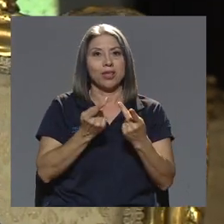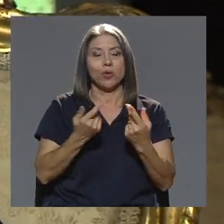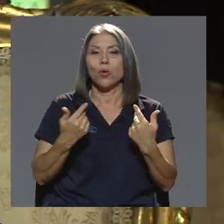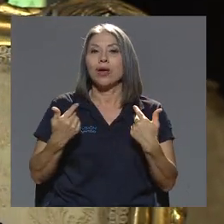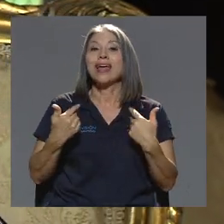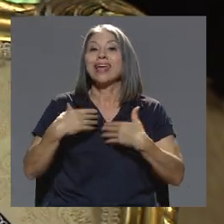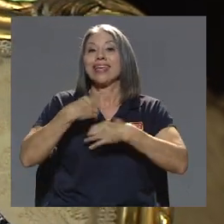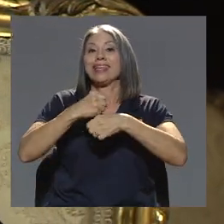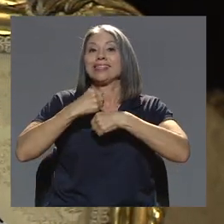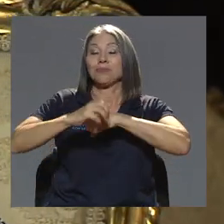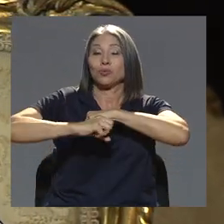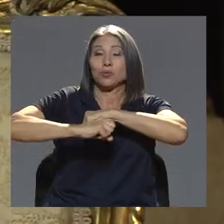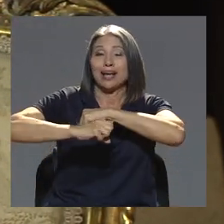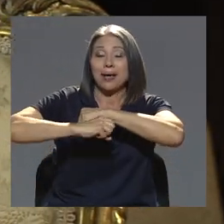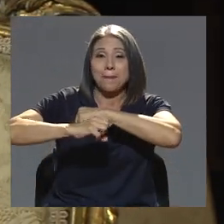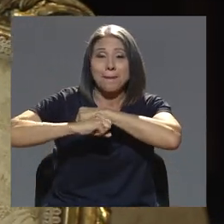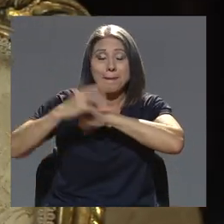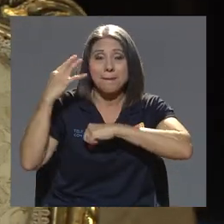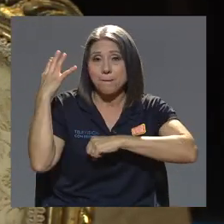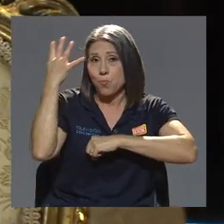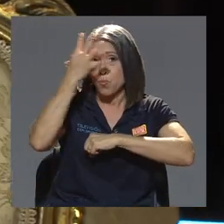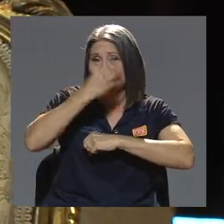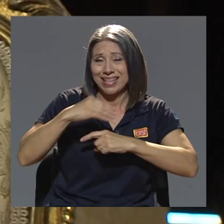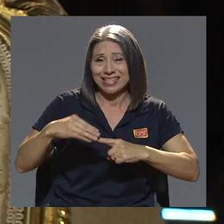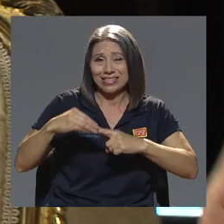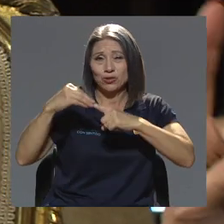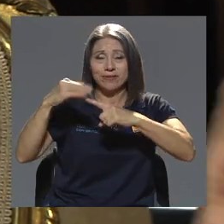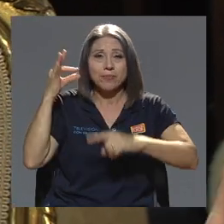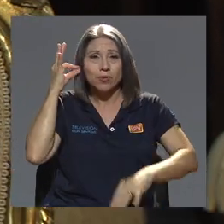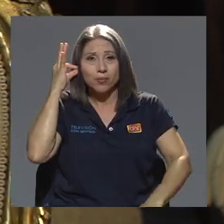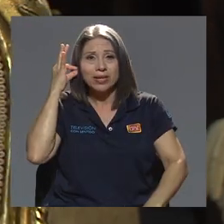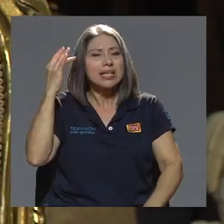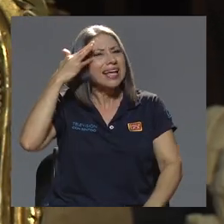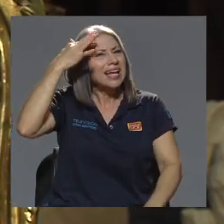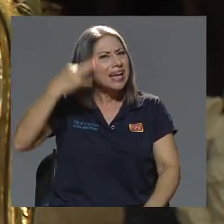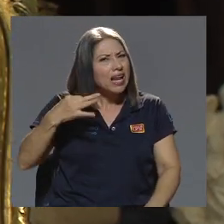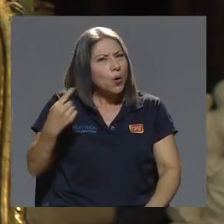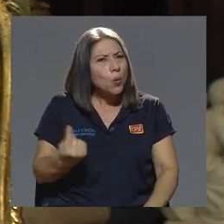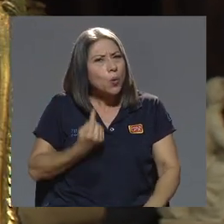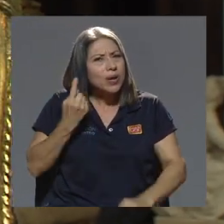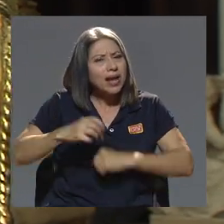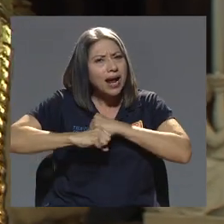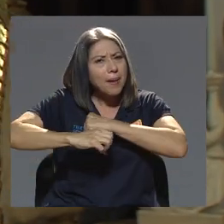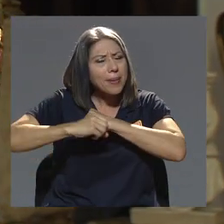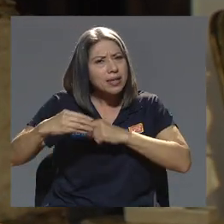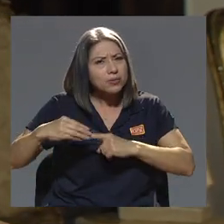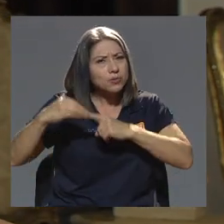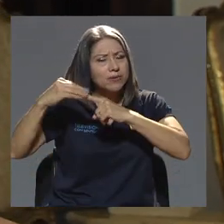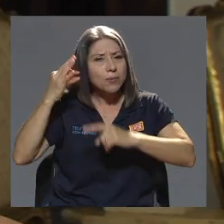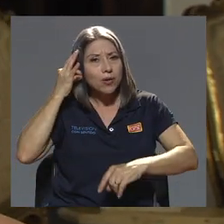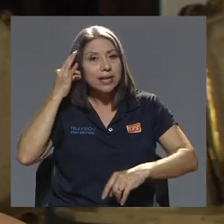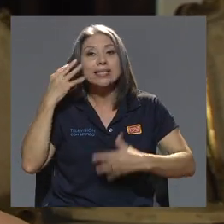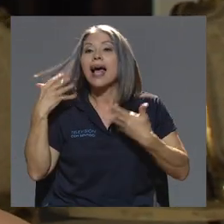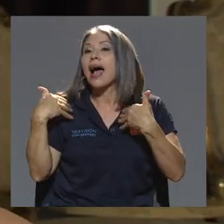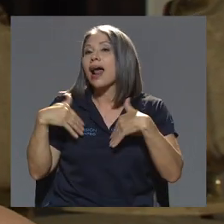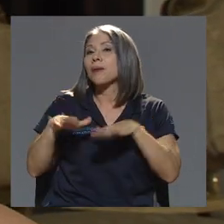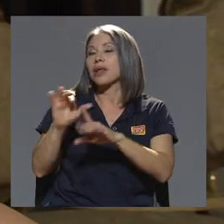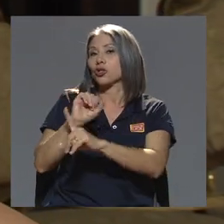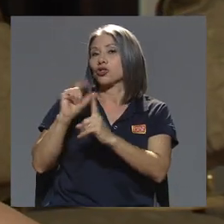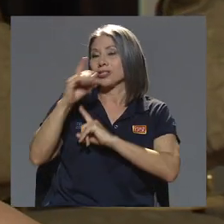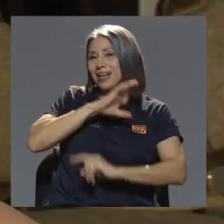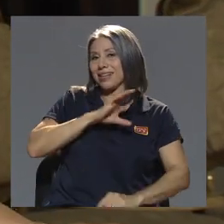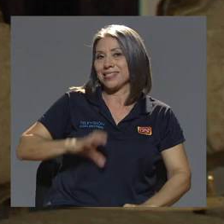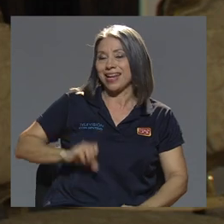una campaña muy linda, exclusivamente de mujeres. Yo creo que ha sido la única campaña exclusiva de mujeres. Al menos social cristiana. Donde